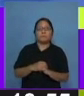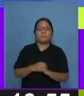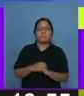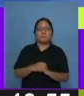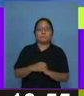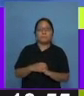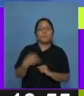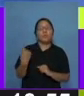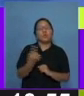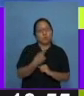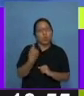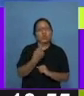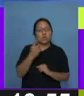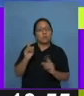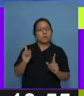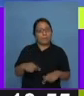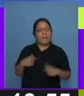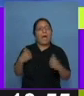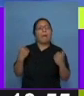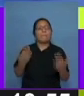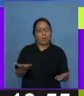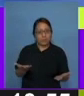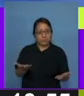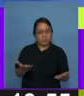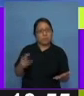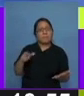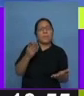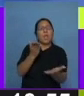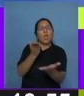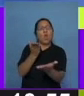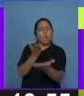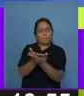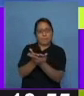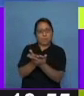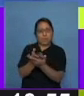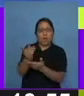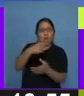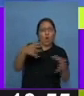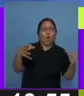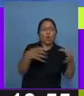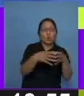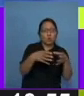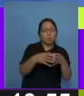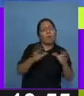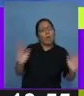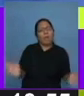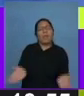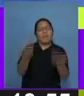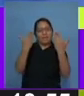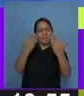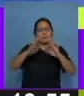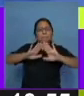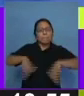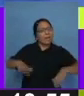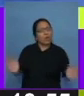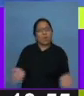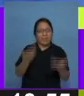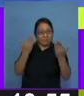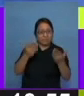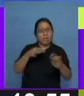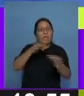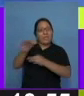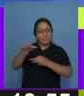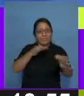hoy, y también aprovecho el medio de pedirlo concretamente a los dirigentes gremiales que levanten el paro, que el diálogo está abierto,